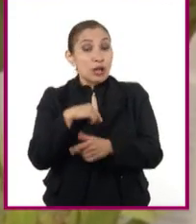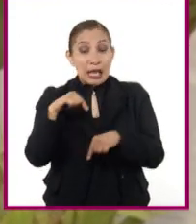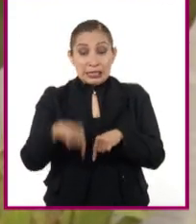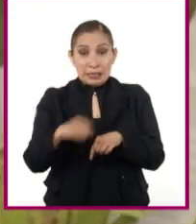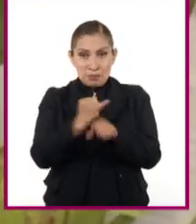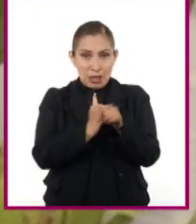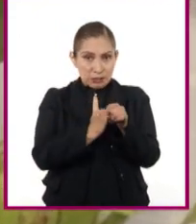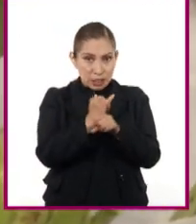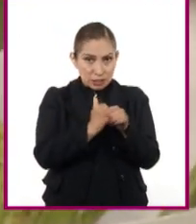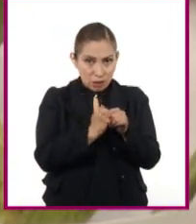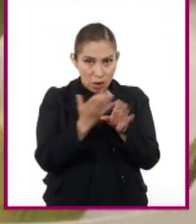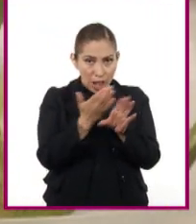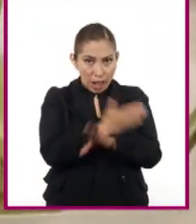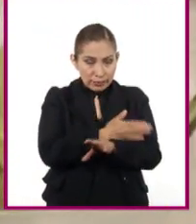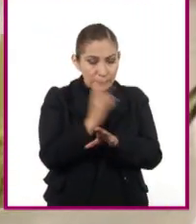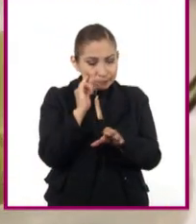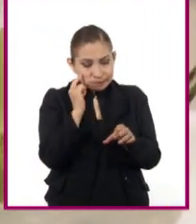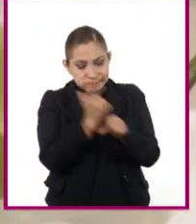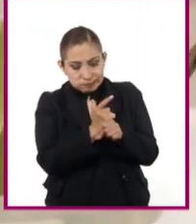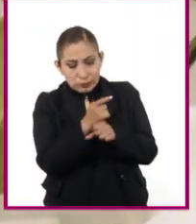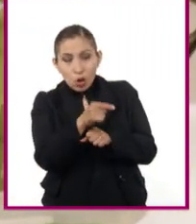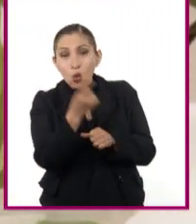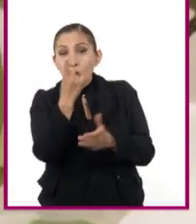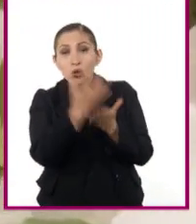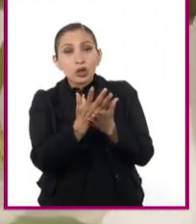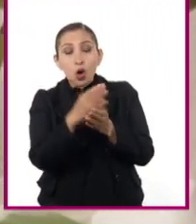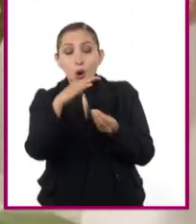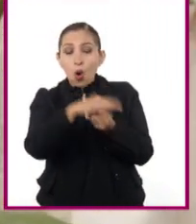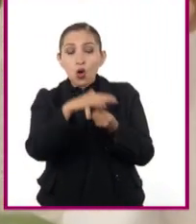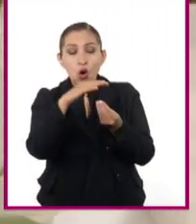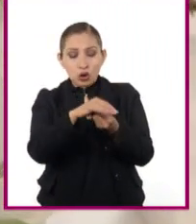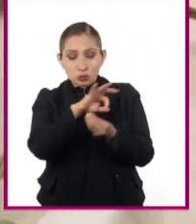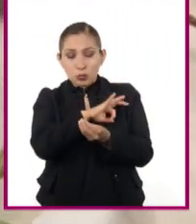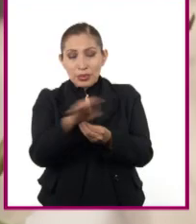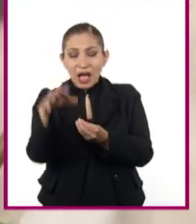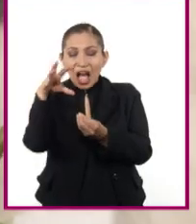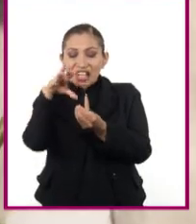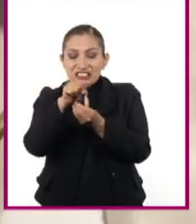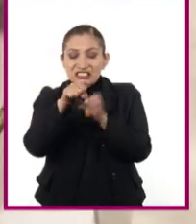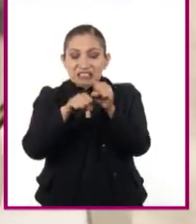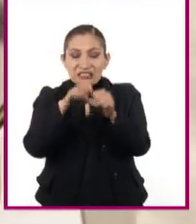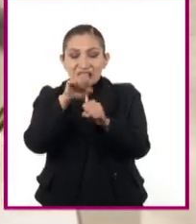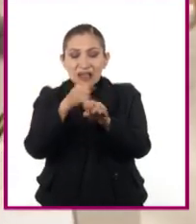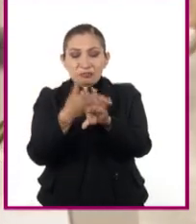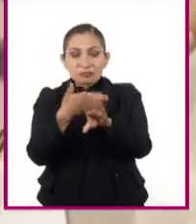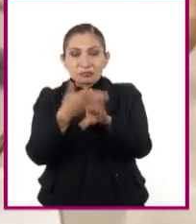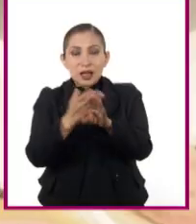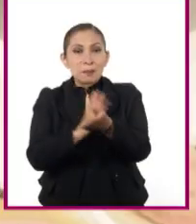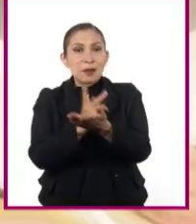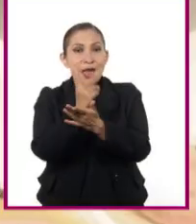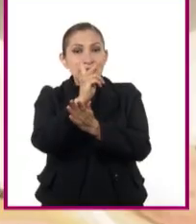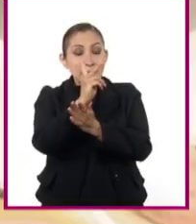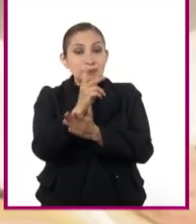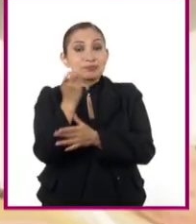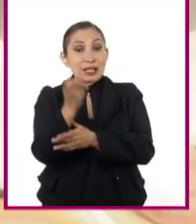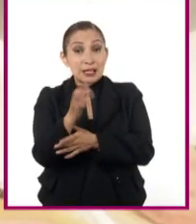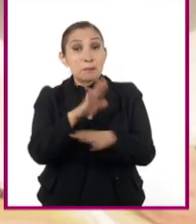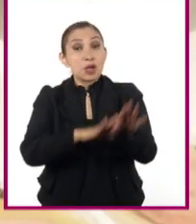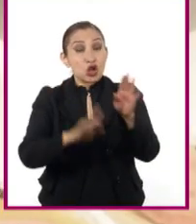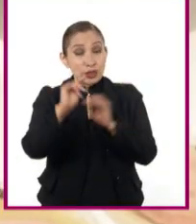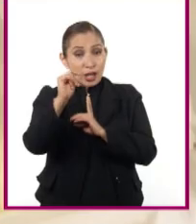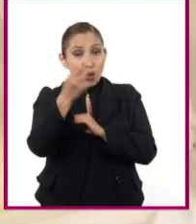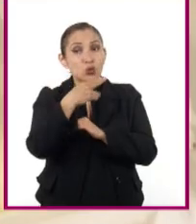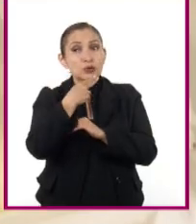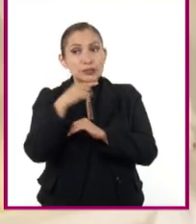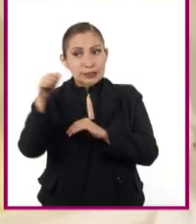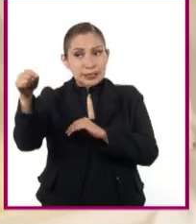en nuestra investigación previa descubrimos que solamente son los hongos los que están atacando a esta planta. Esta biotecnología